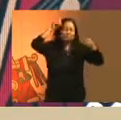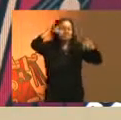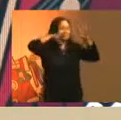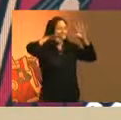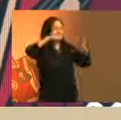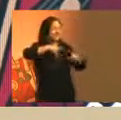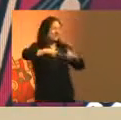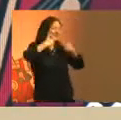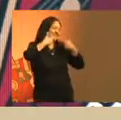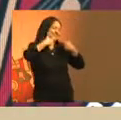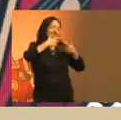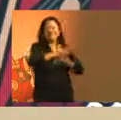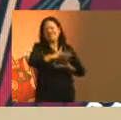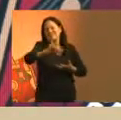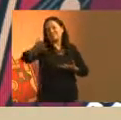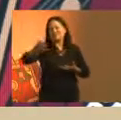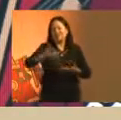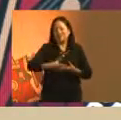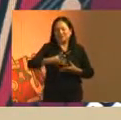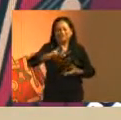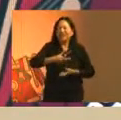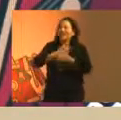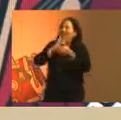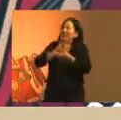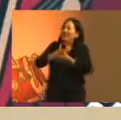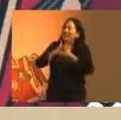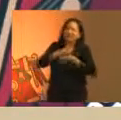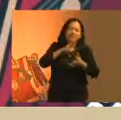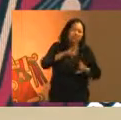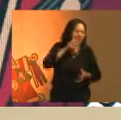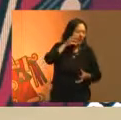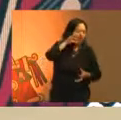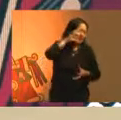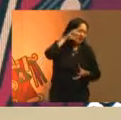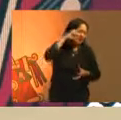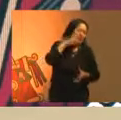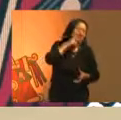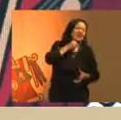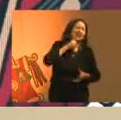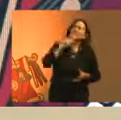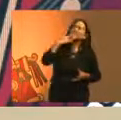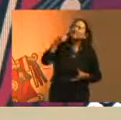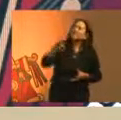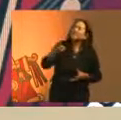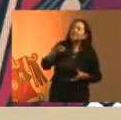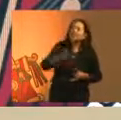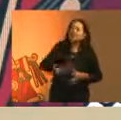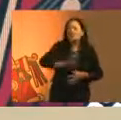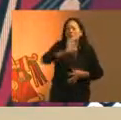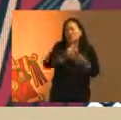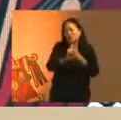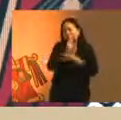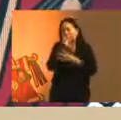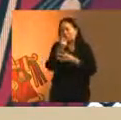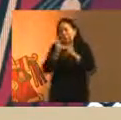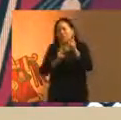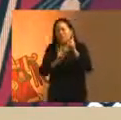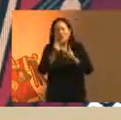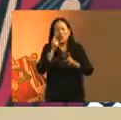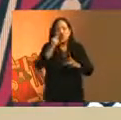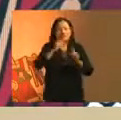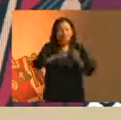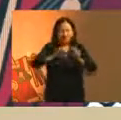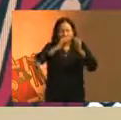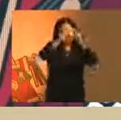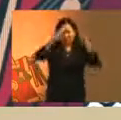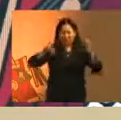que ayer estaba tan serio carcajadas de naranja en los campos de coeneo que con picor de cilantro rejuvenece en los cerros